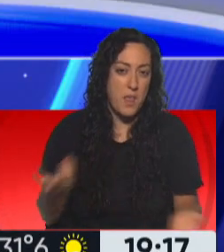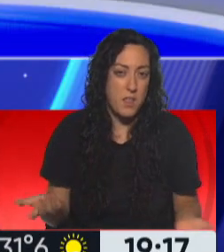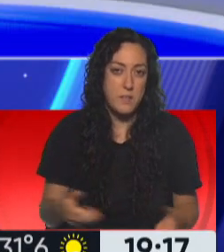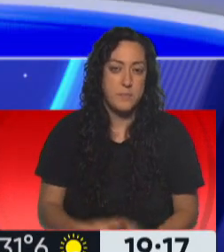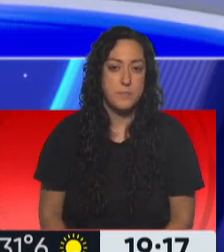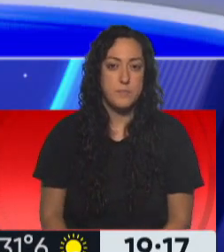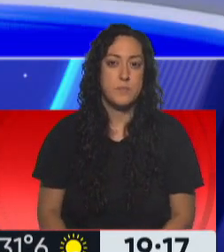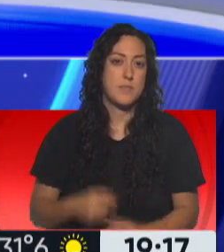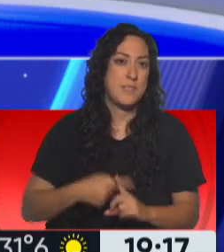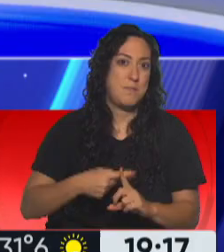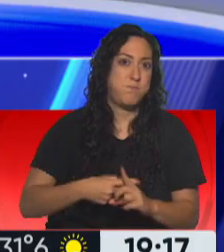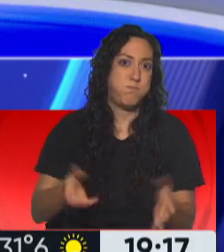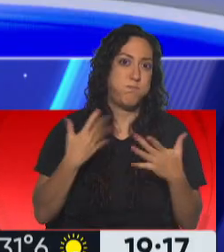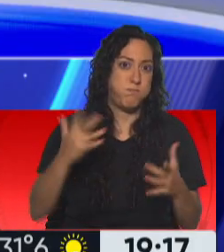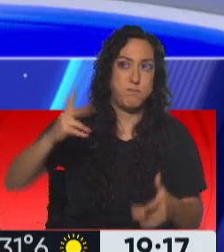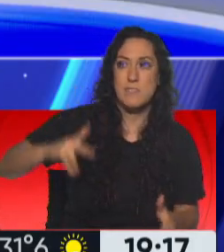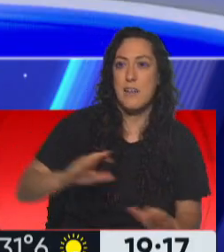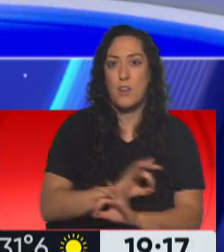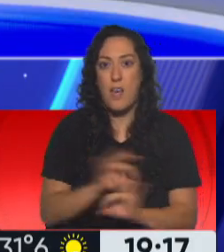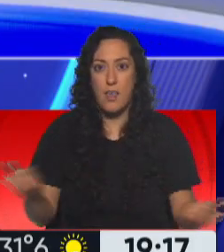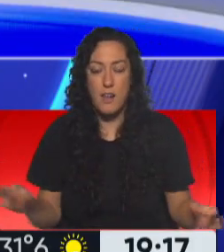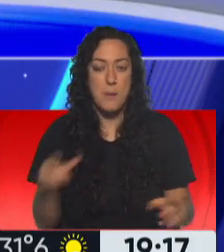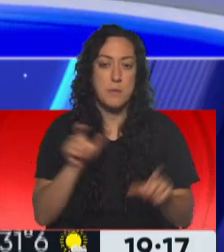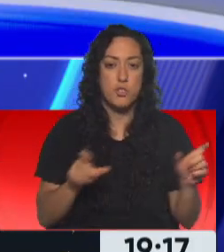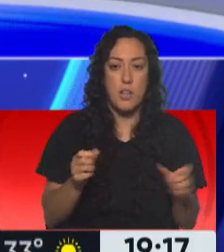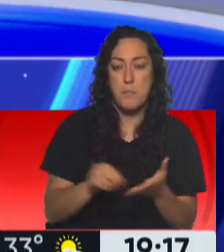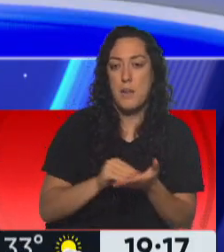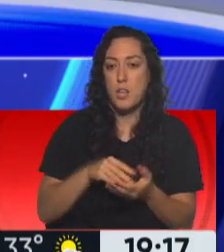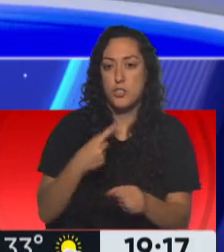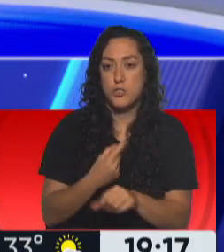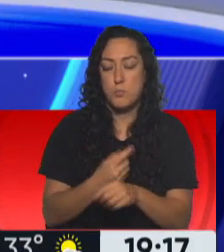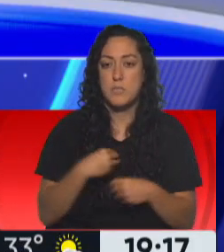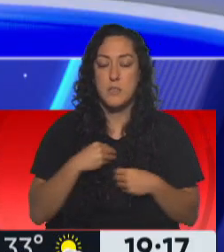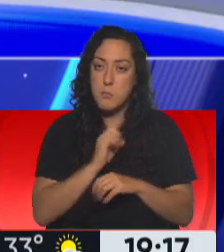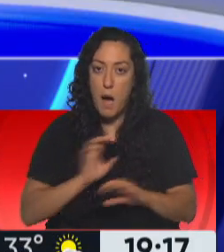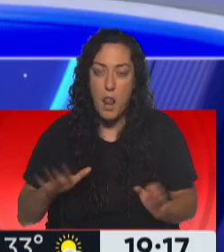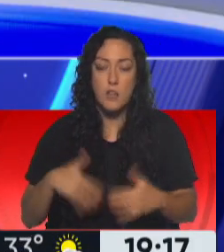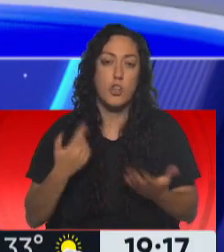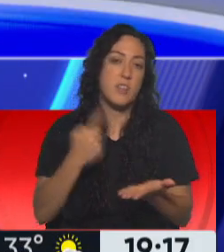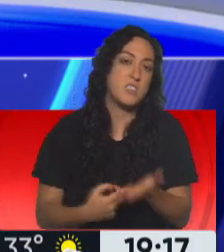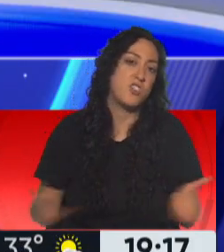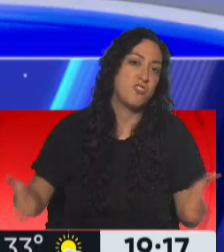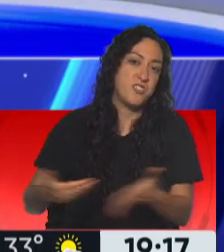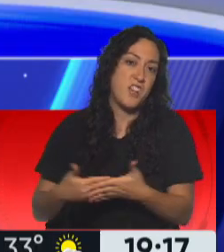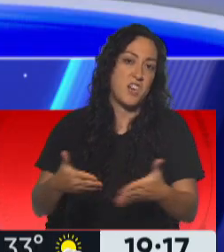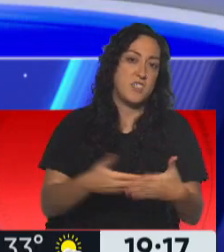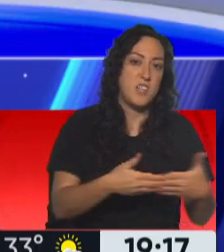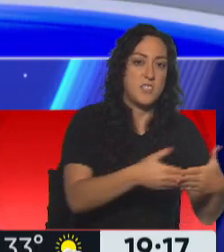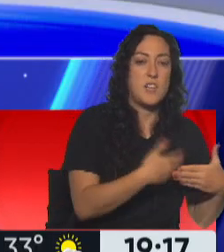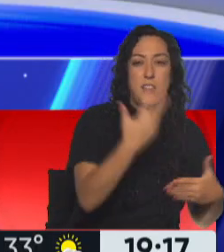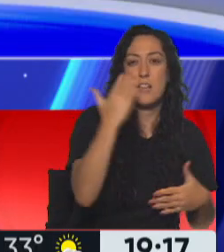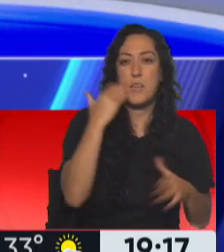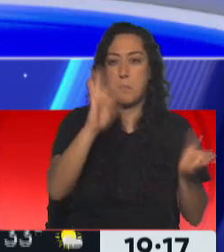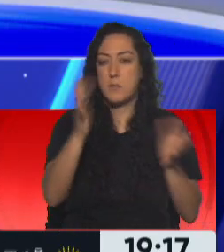con esta temperatura sin un ventilador, la gente, bueno, se descompone, entonces tomaron cerca de las 15 horas